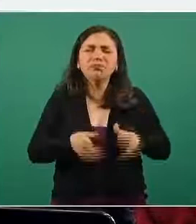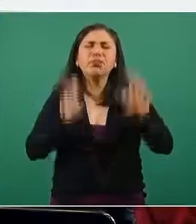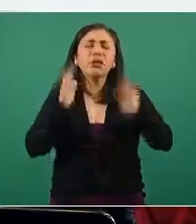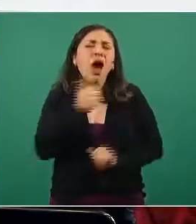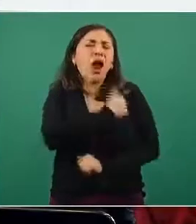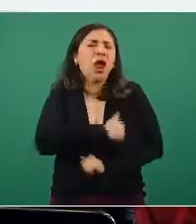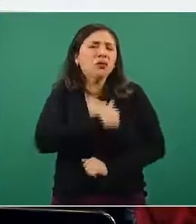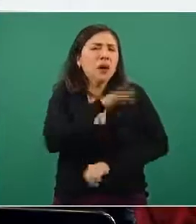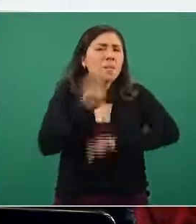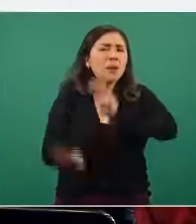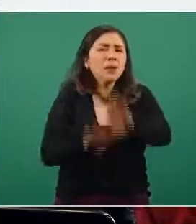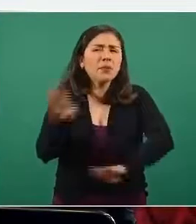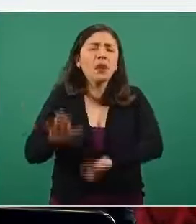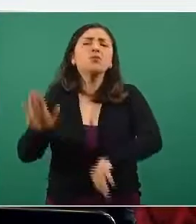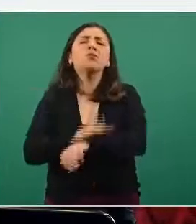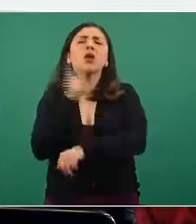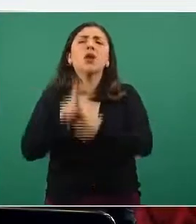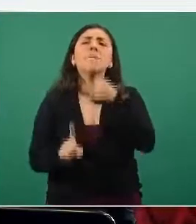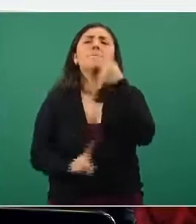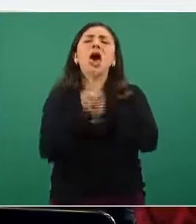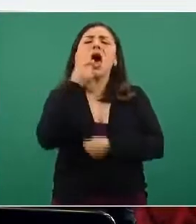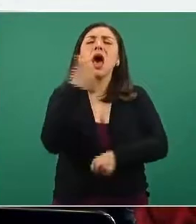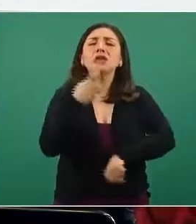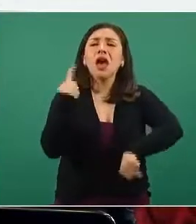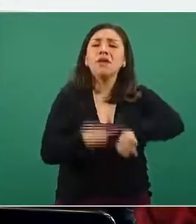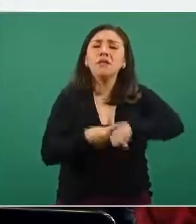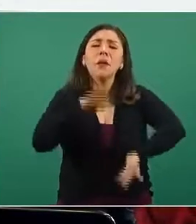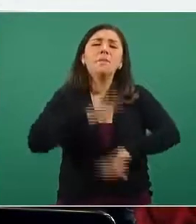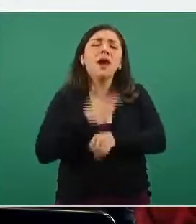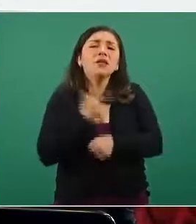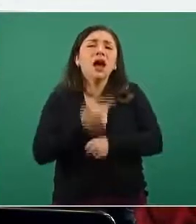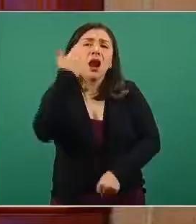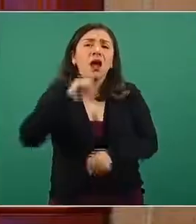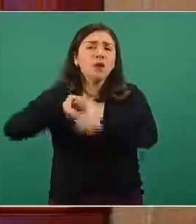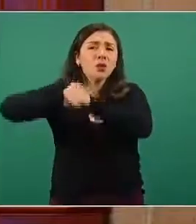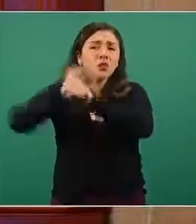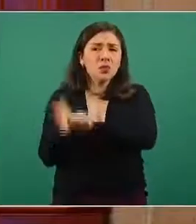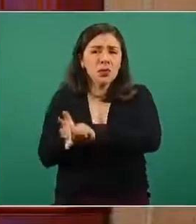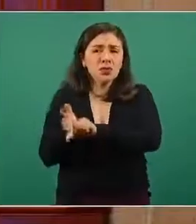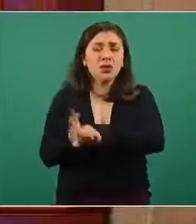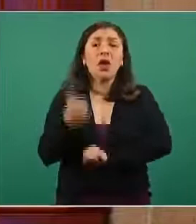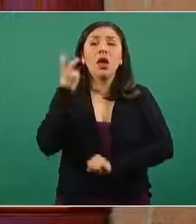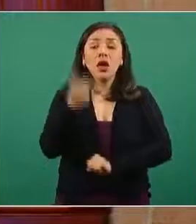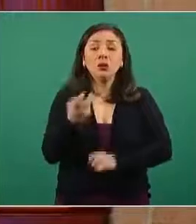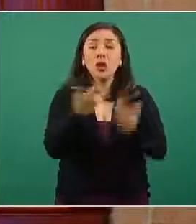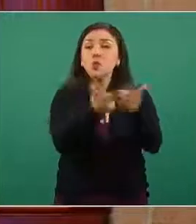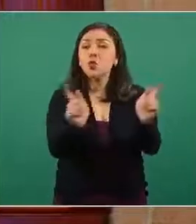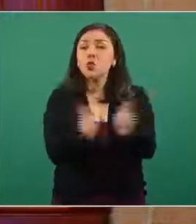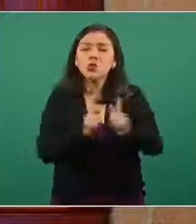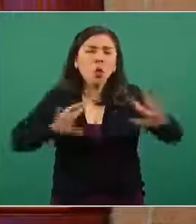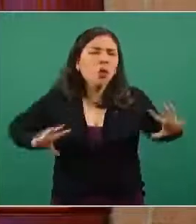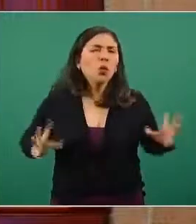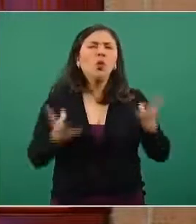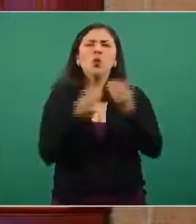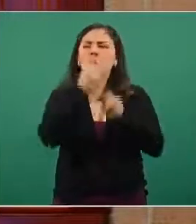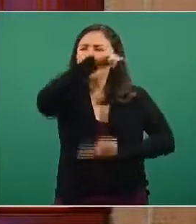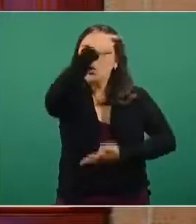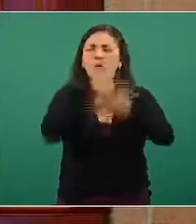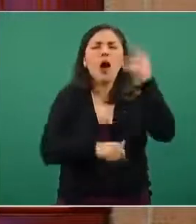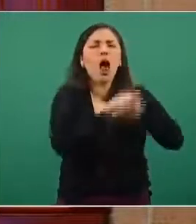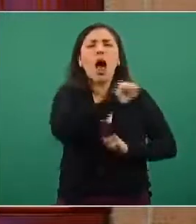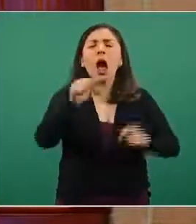lamentablemente pierde la vida a consecuencia de las complicaciones de COVID-19 del grupo total de personas que han